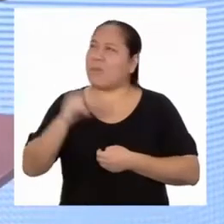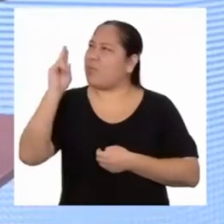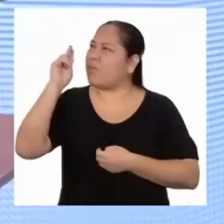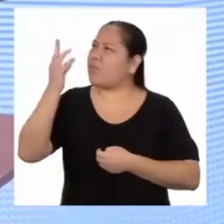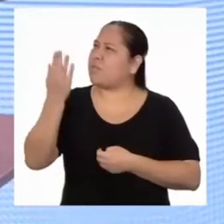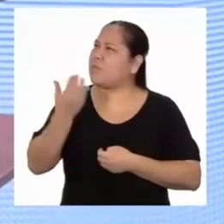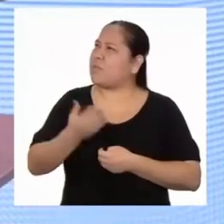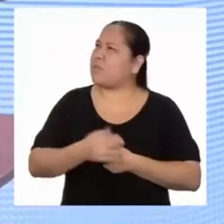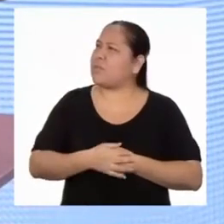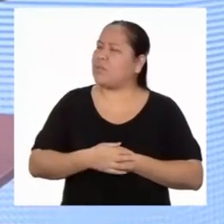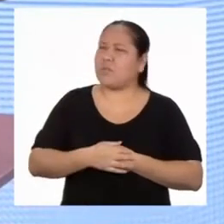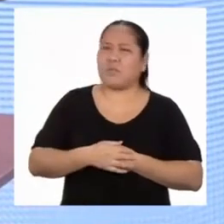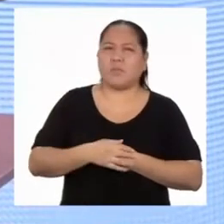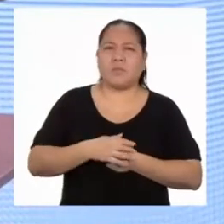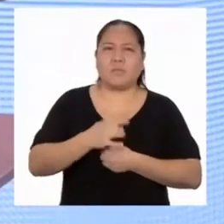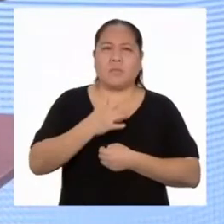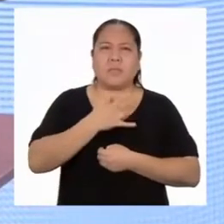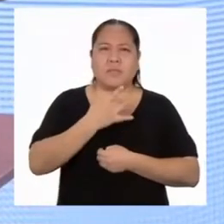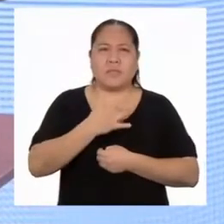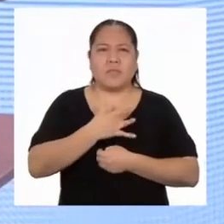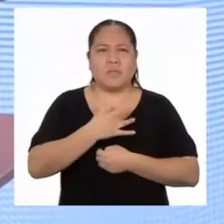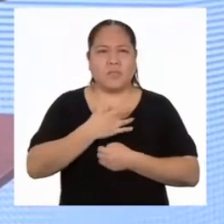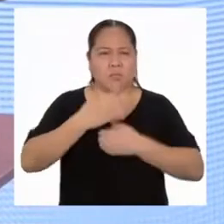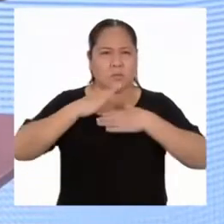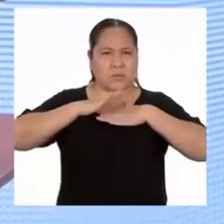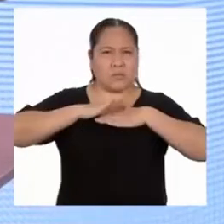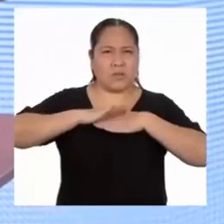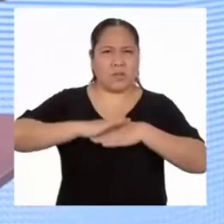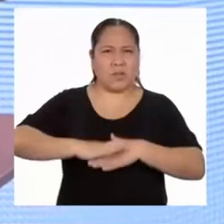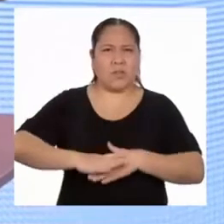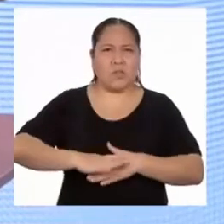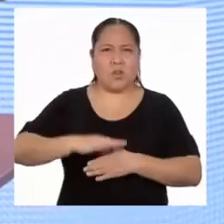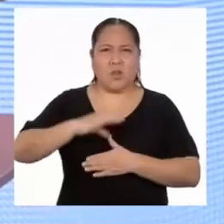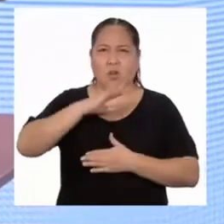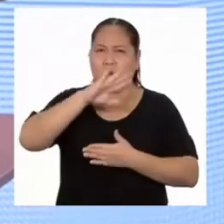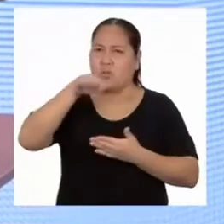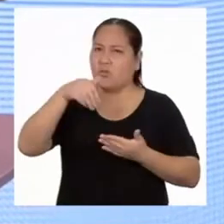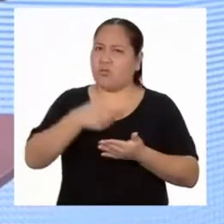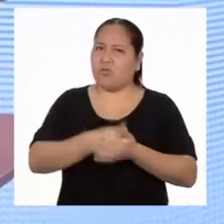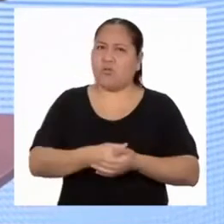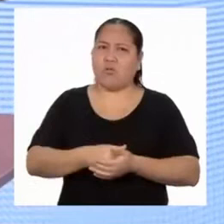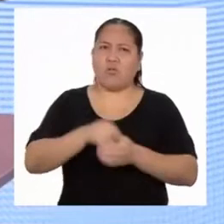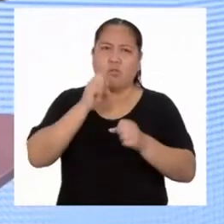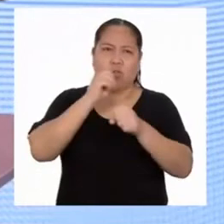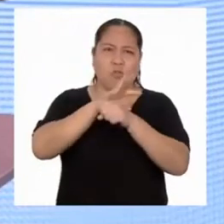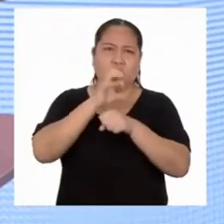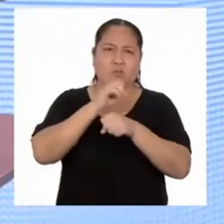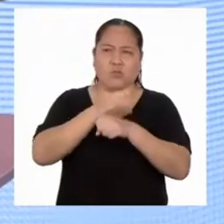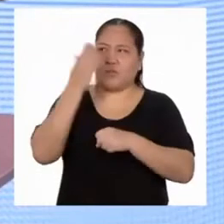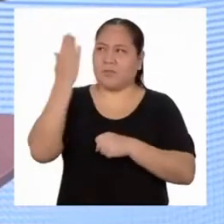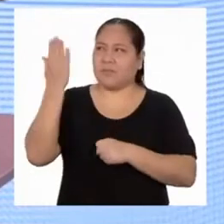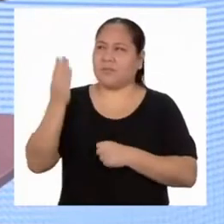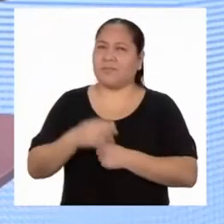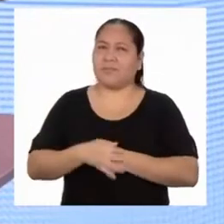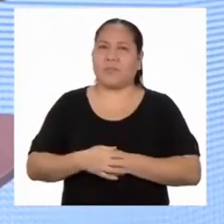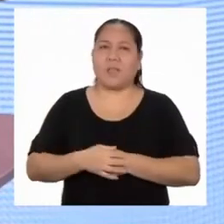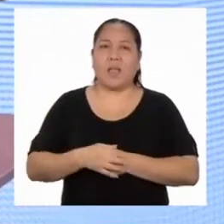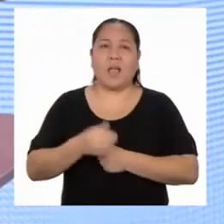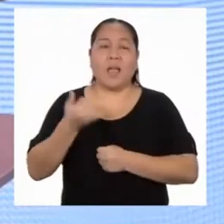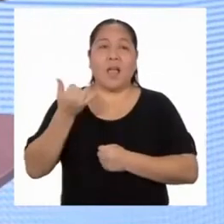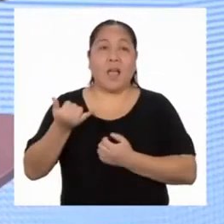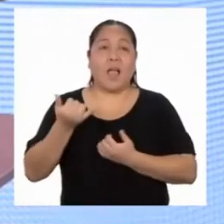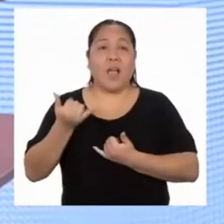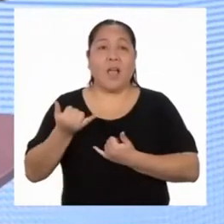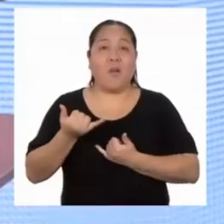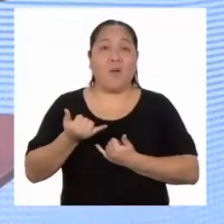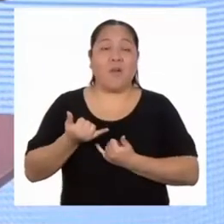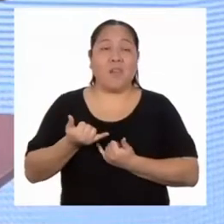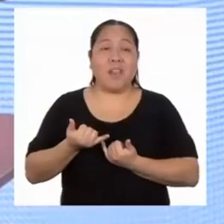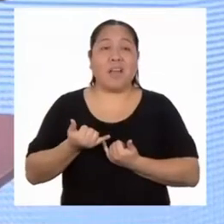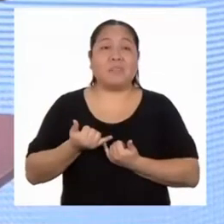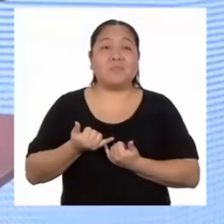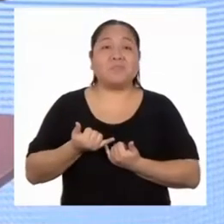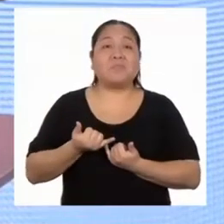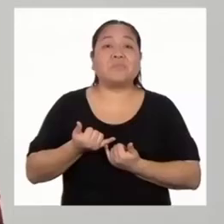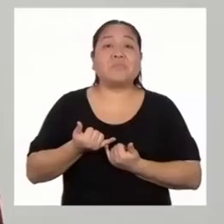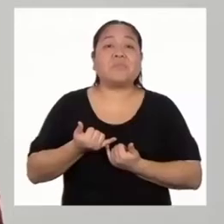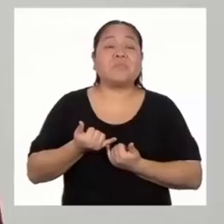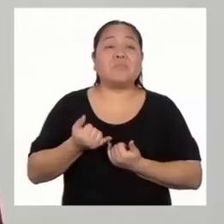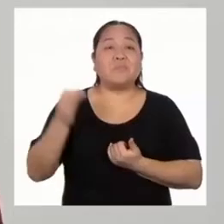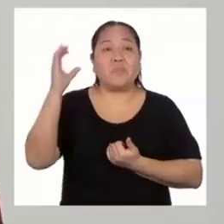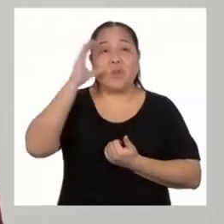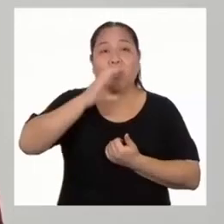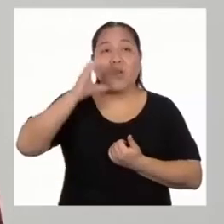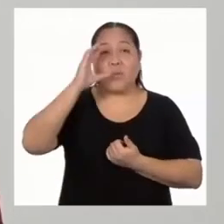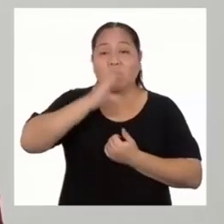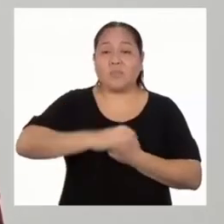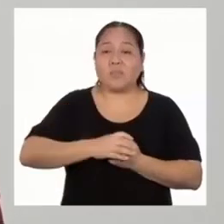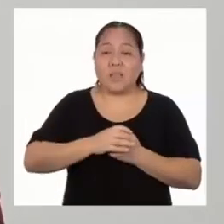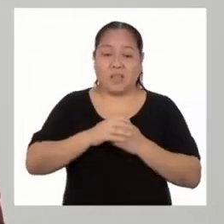Profesora, me siento muchísimo más seguro con todas las sugerencias del experto. Ahorita mismo voy a buscar un texto sobre el cuidado de los bosques.